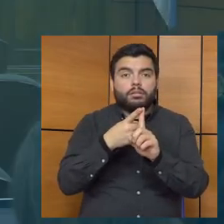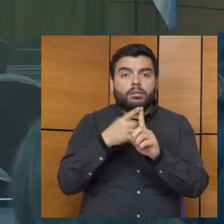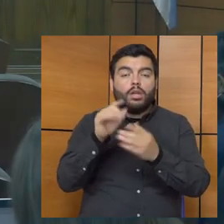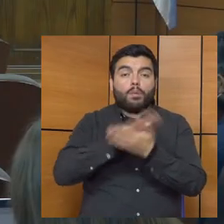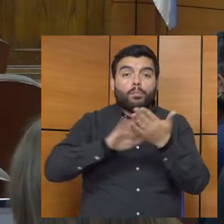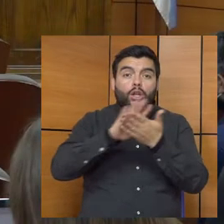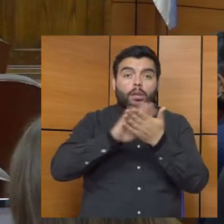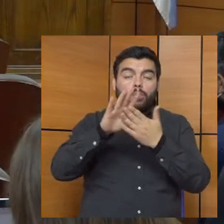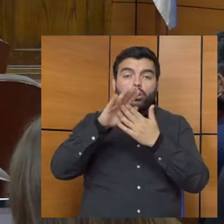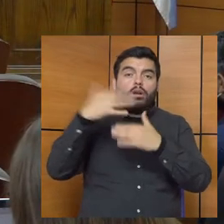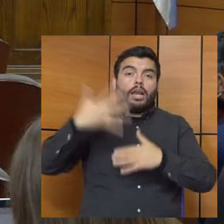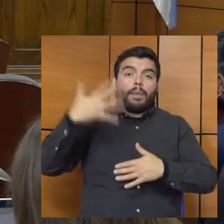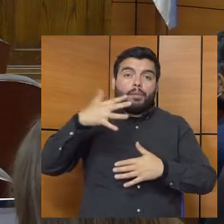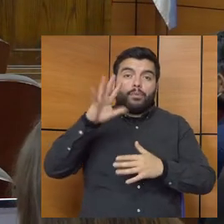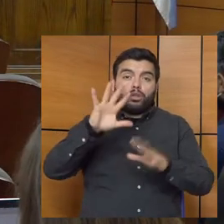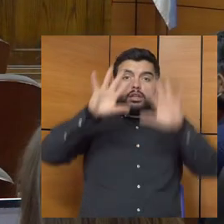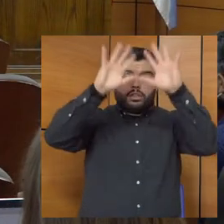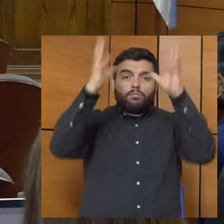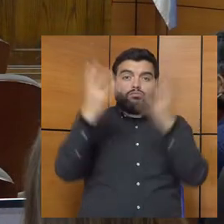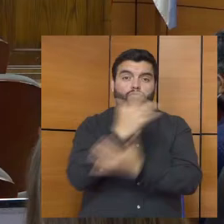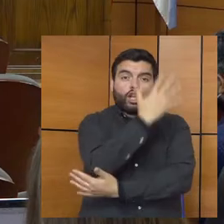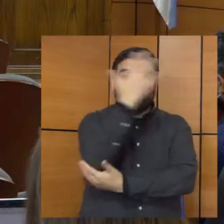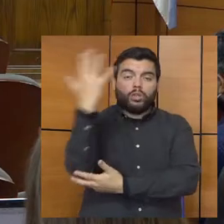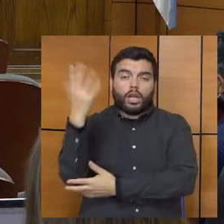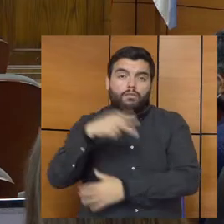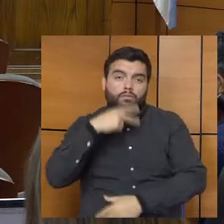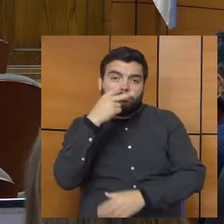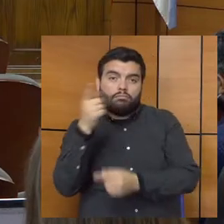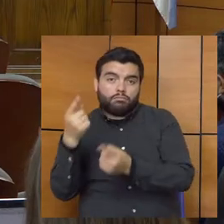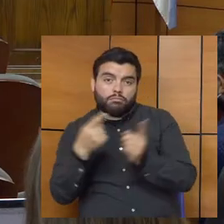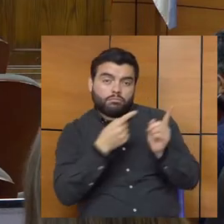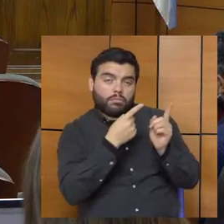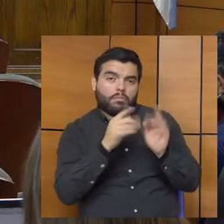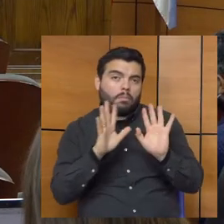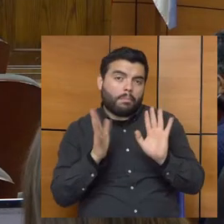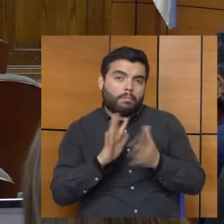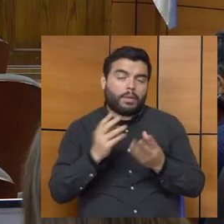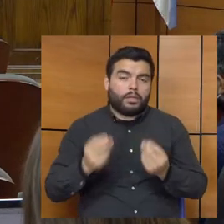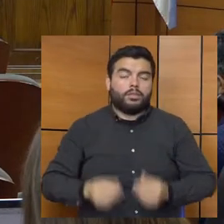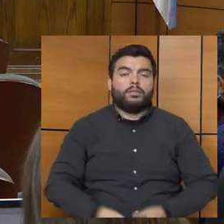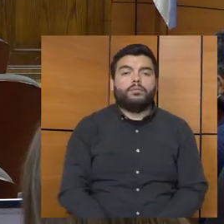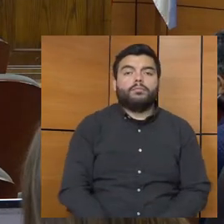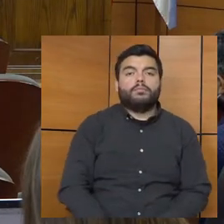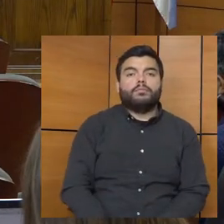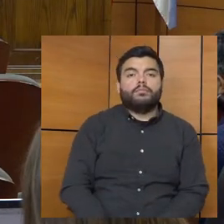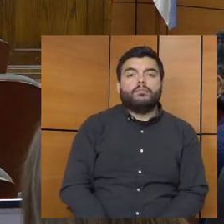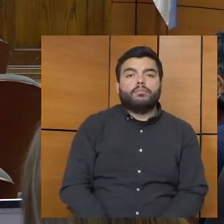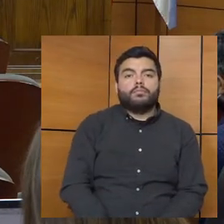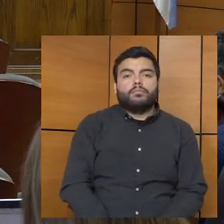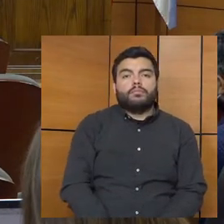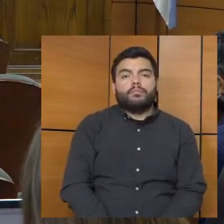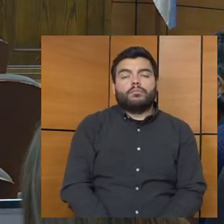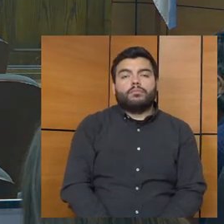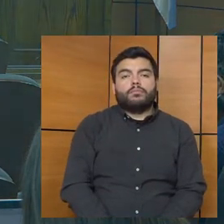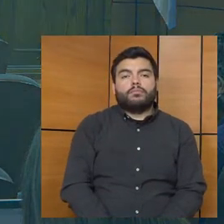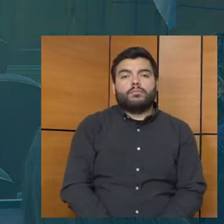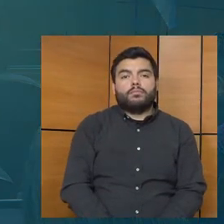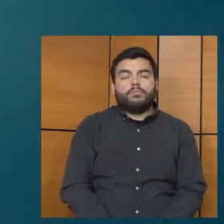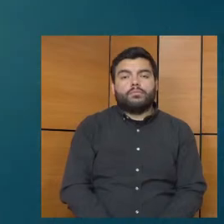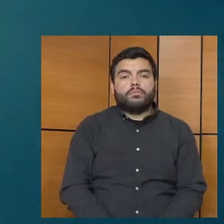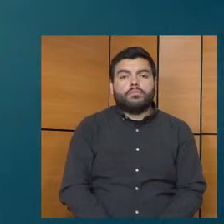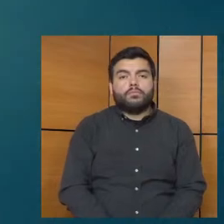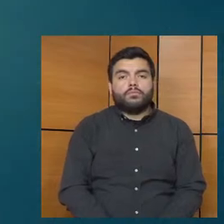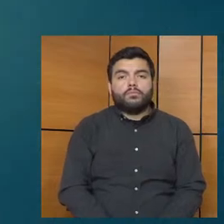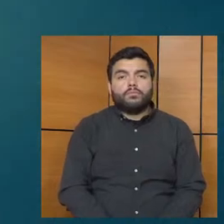árbol y las menos importantes debajo de ese árbol. Ahora vamos a ver algún ejemplo. Es un procedimiento no paramétrico, por tanto, no hay que suponer que los